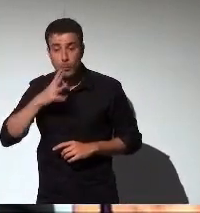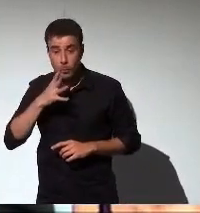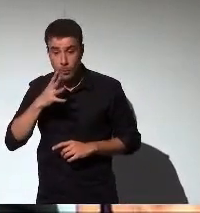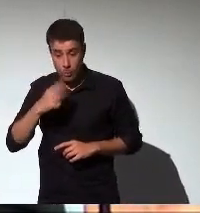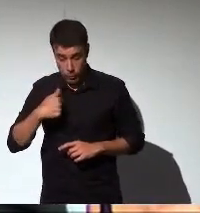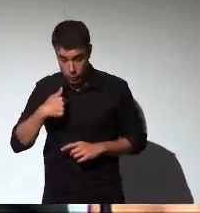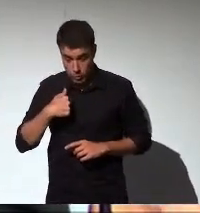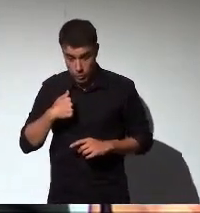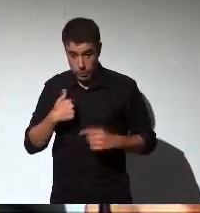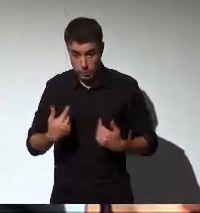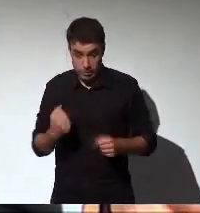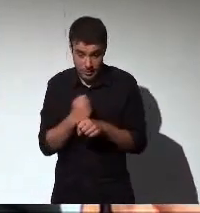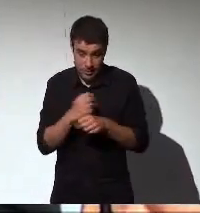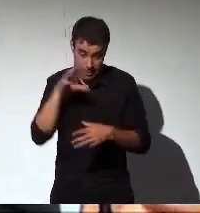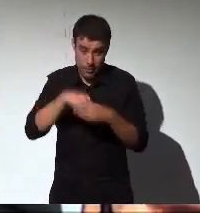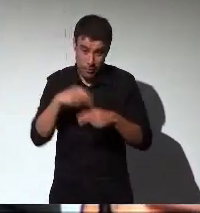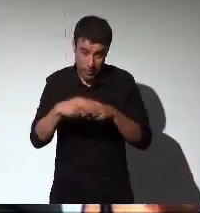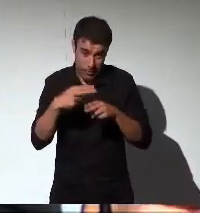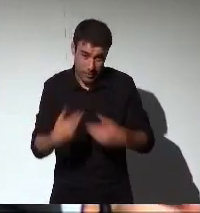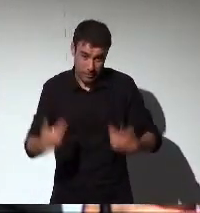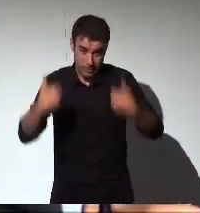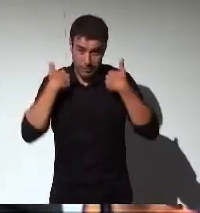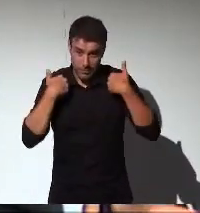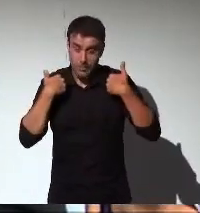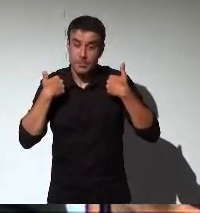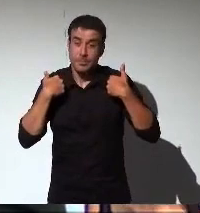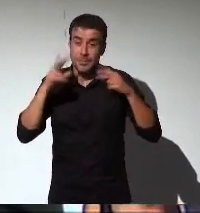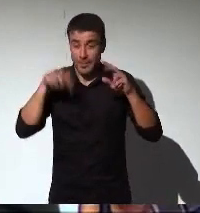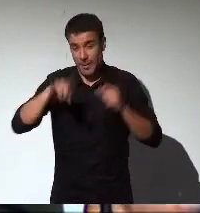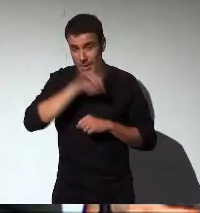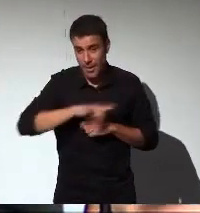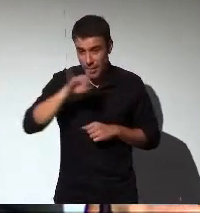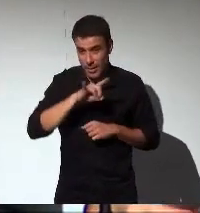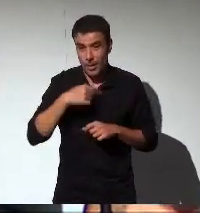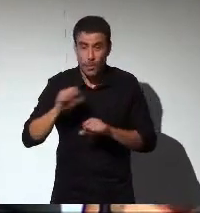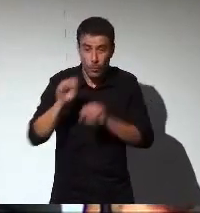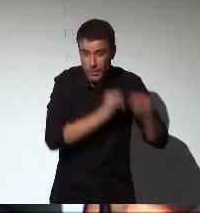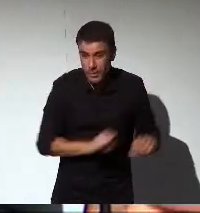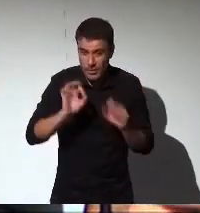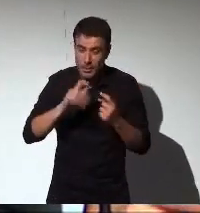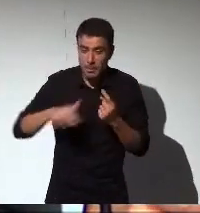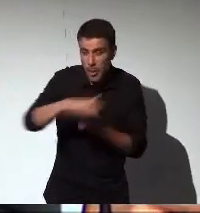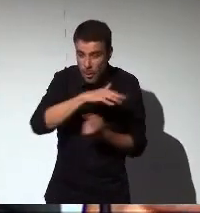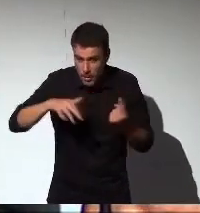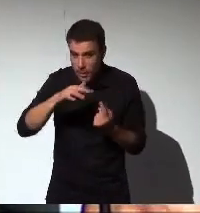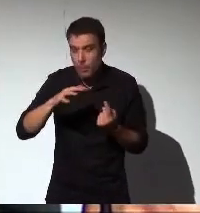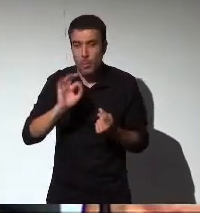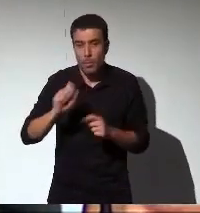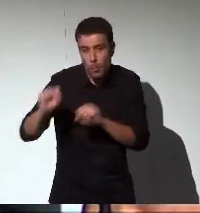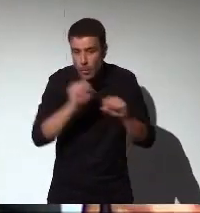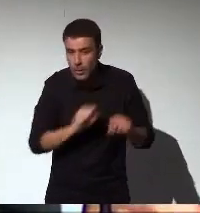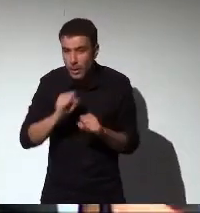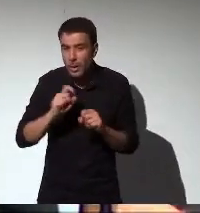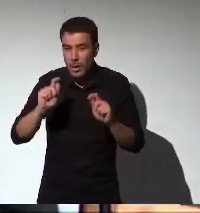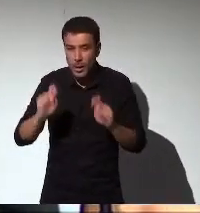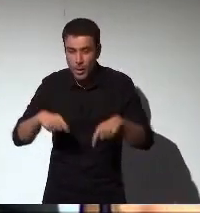las máximas responsabilidades en Canarias, en materia de protección de nuestro medio ambiente, en materia de protección de nuestra